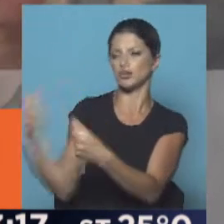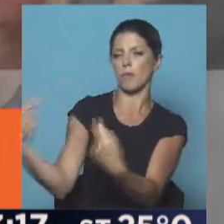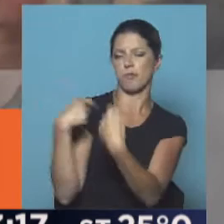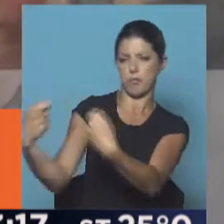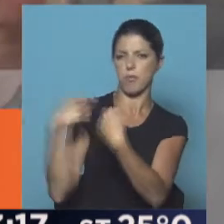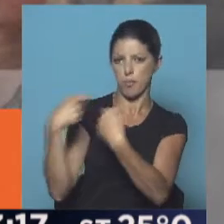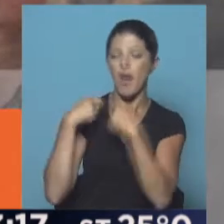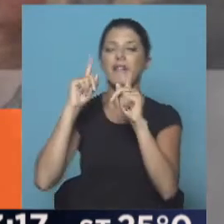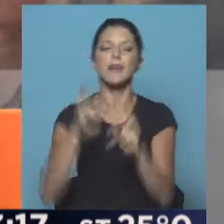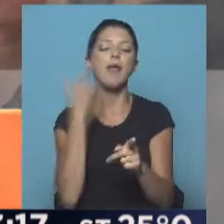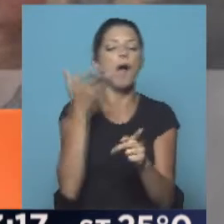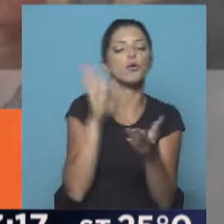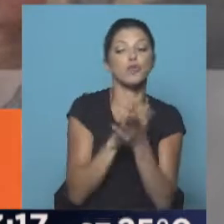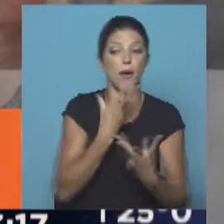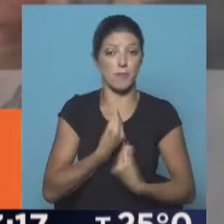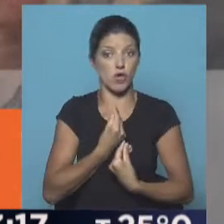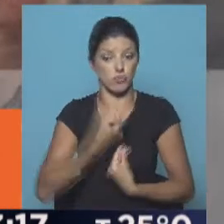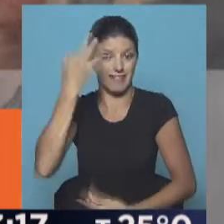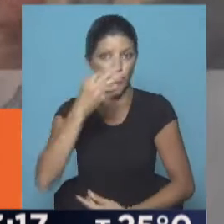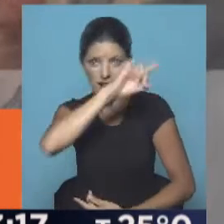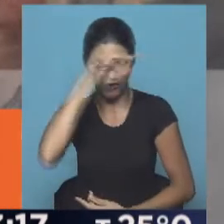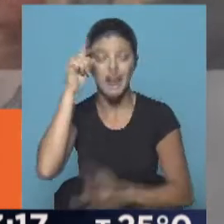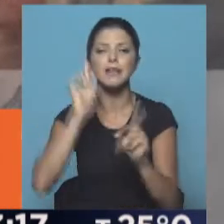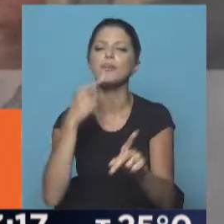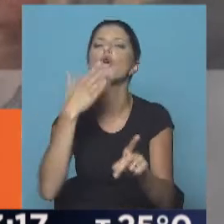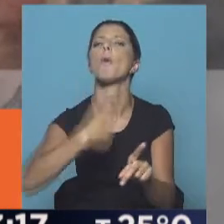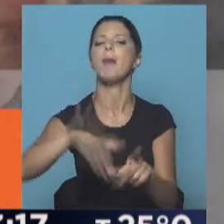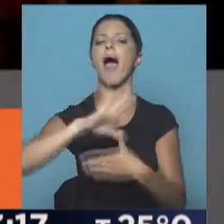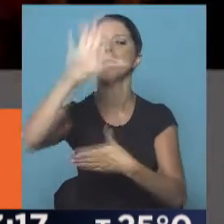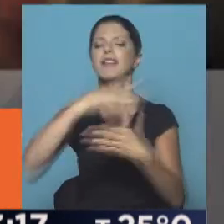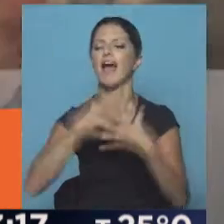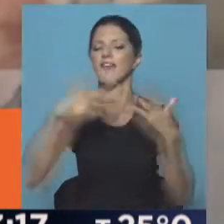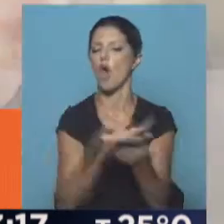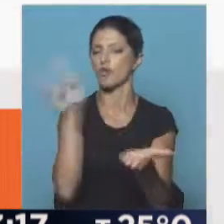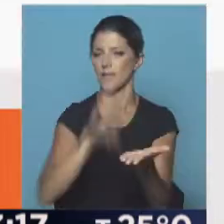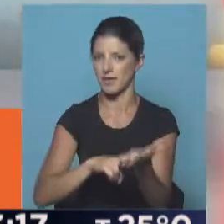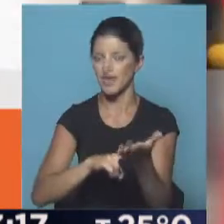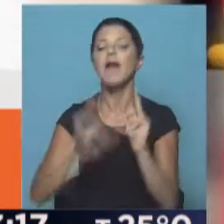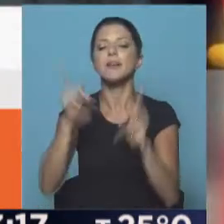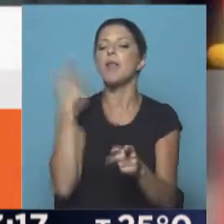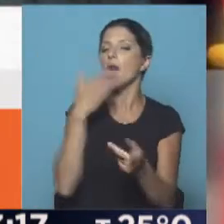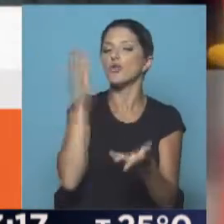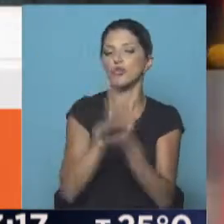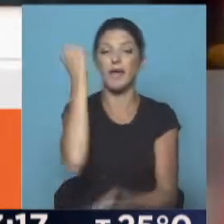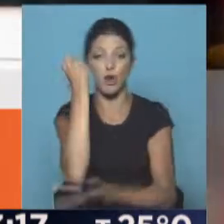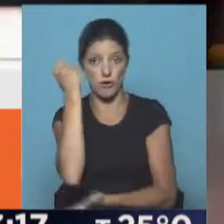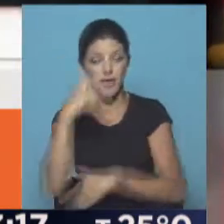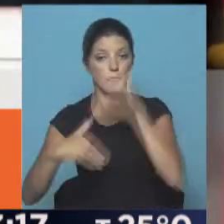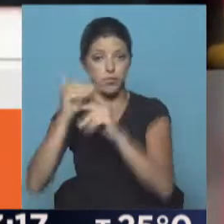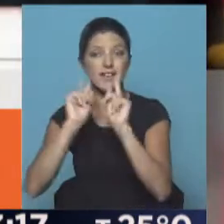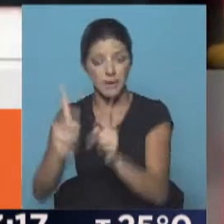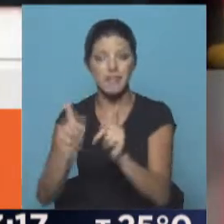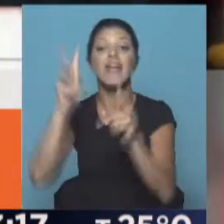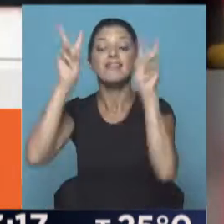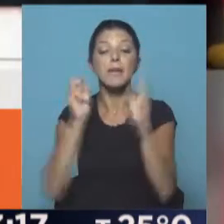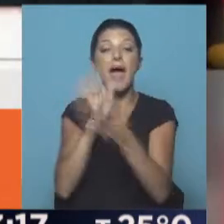sobre la seguridad nacional y prometió volver a hacer grande América, con sus propuestas radicales para la economía y la inmigración.